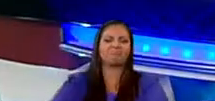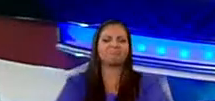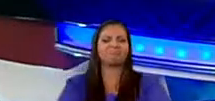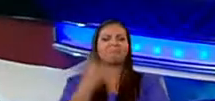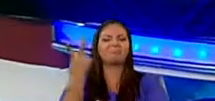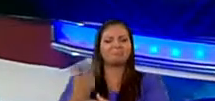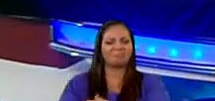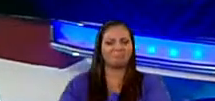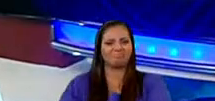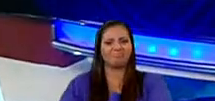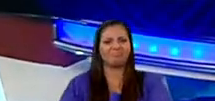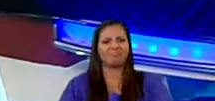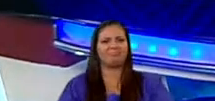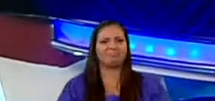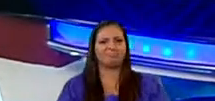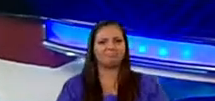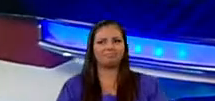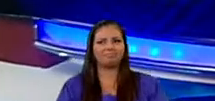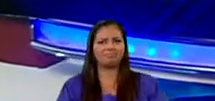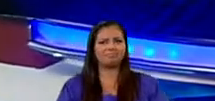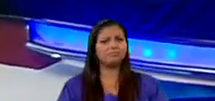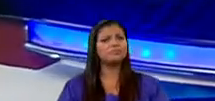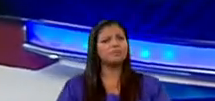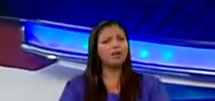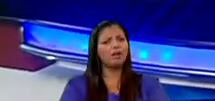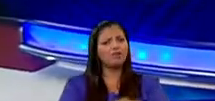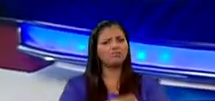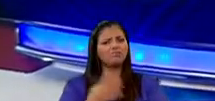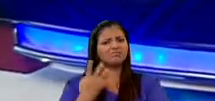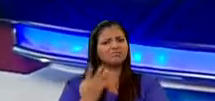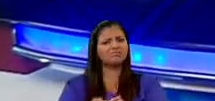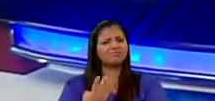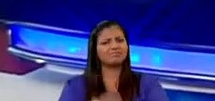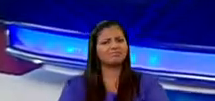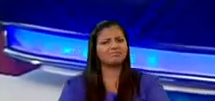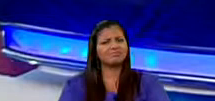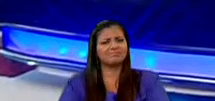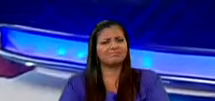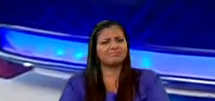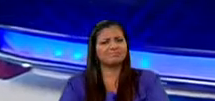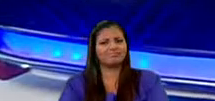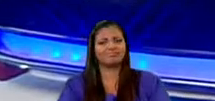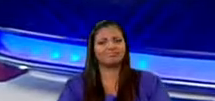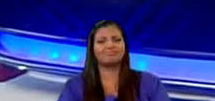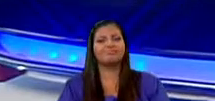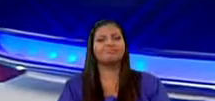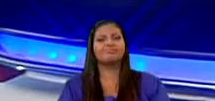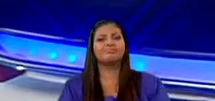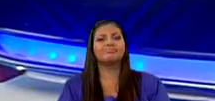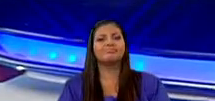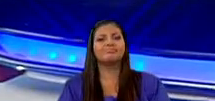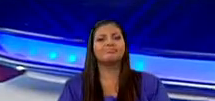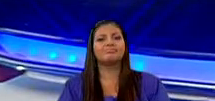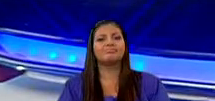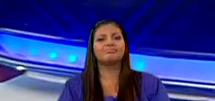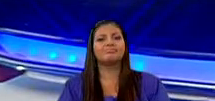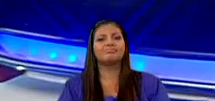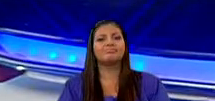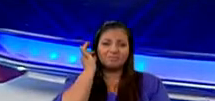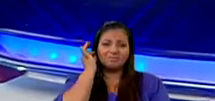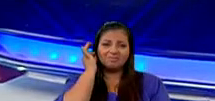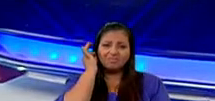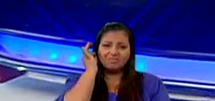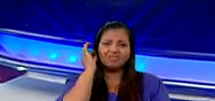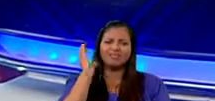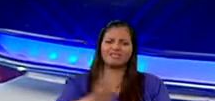de esa bandita. Y nos dicen que ya tienen antecedentes. Y por dónde nomás andan, ¿no? Ahora ya lancean. Ya no solamente que roban en